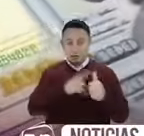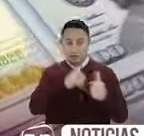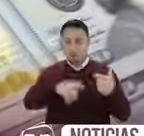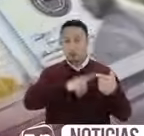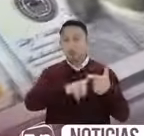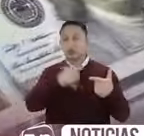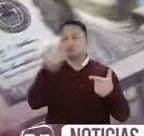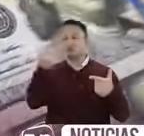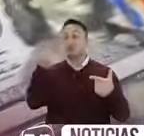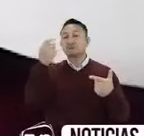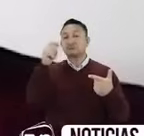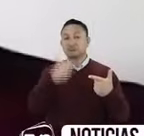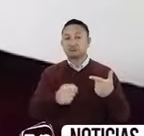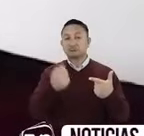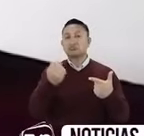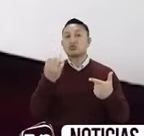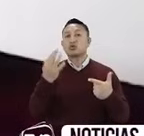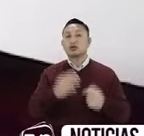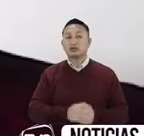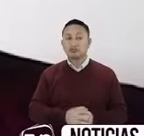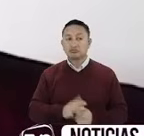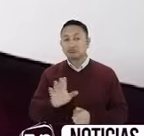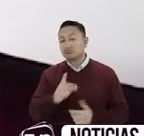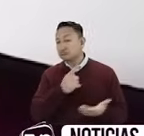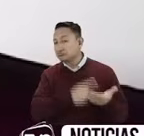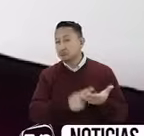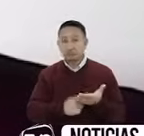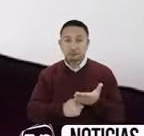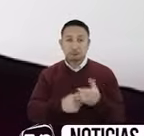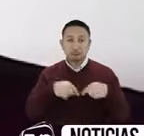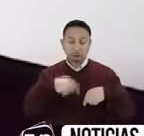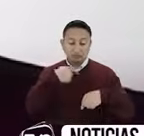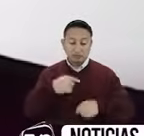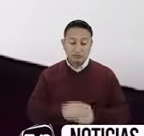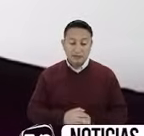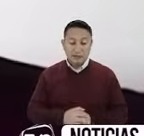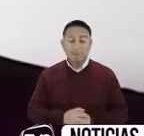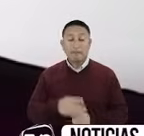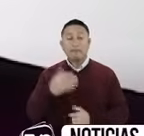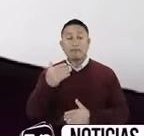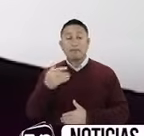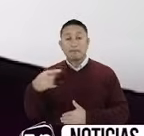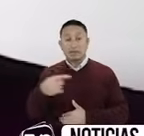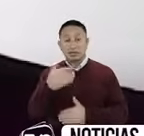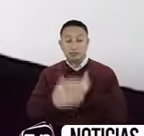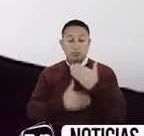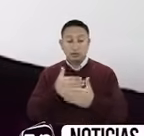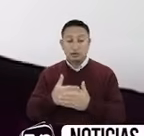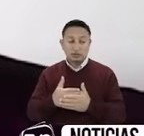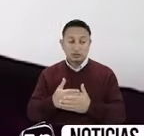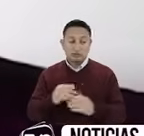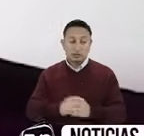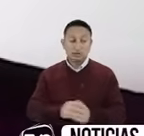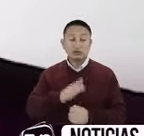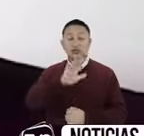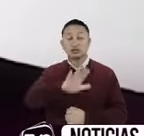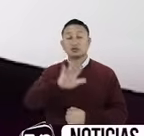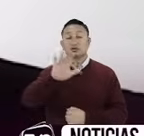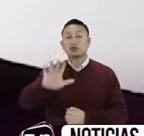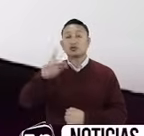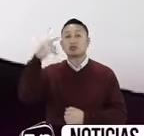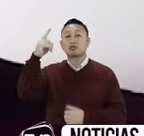referéndum. Análisis preliminares han establecido que el costo de un proceso de estos puede andar en alrededor de 55 millones de